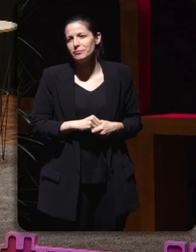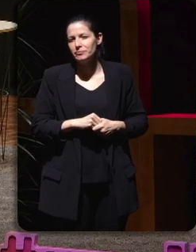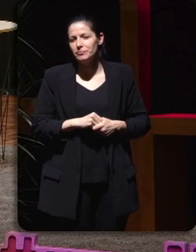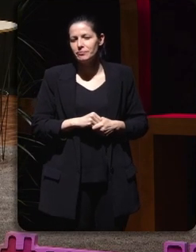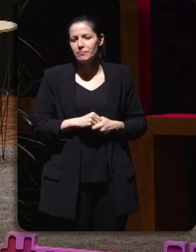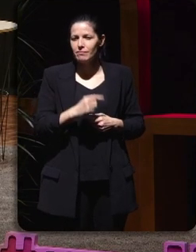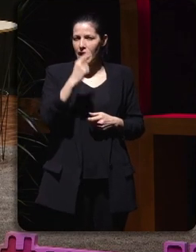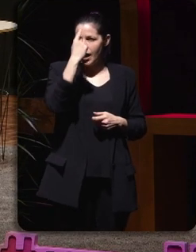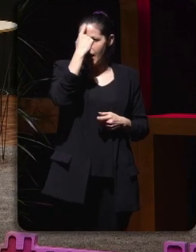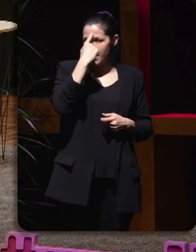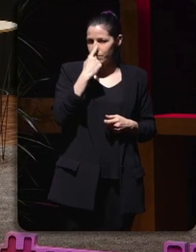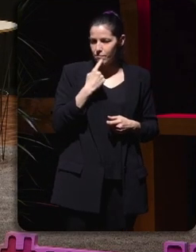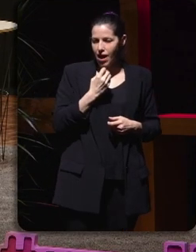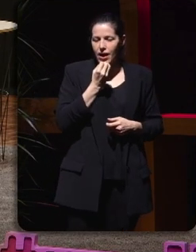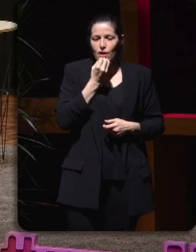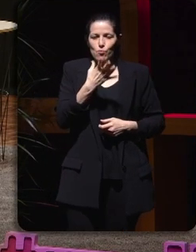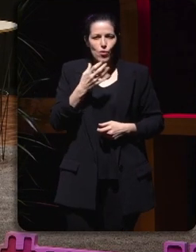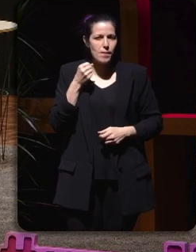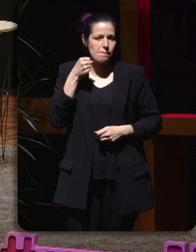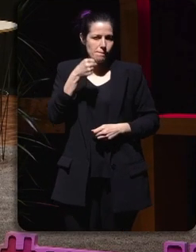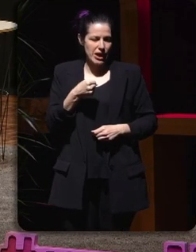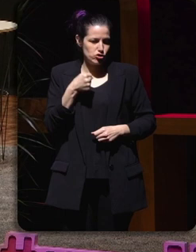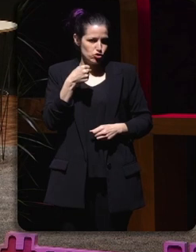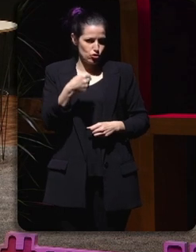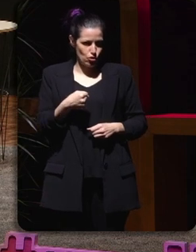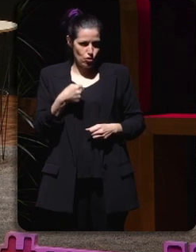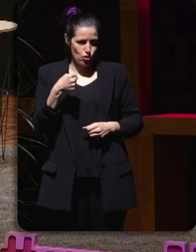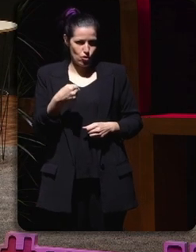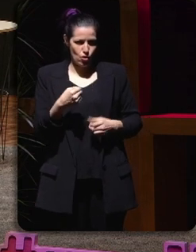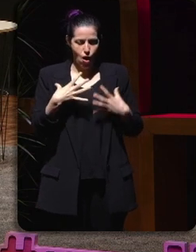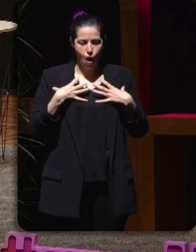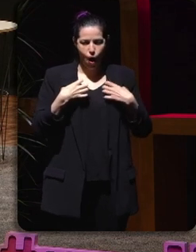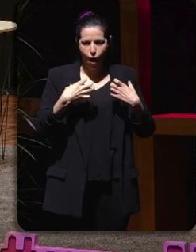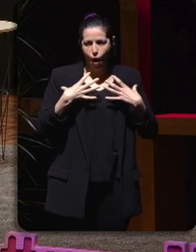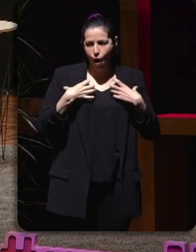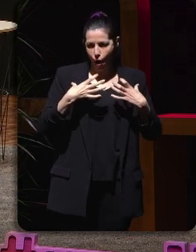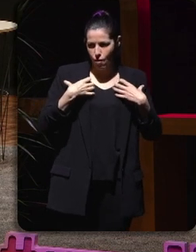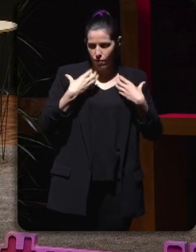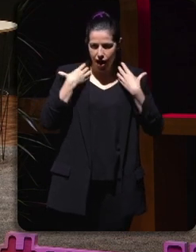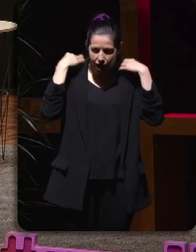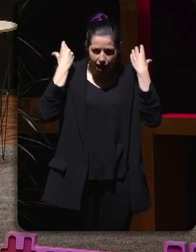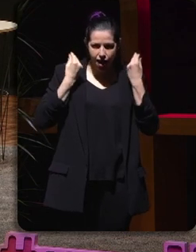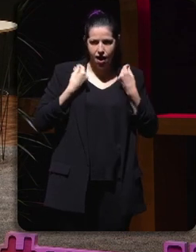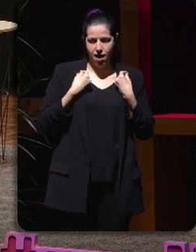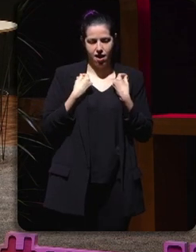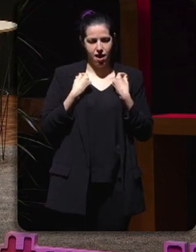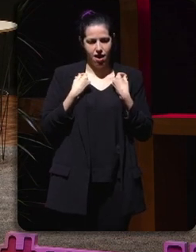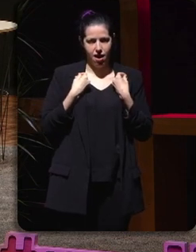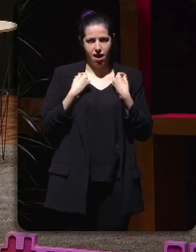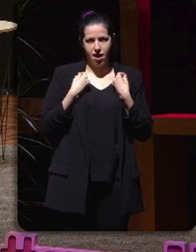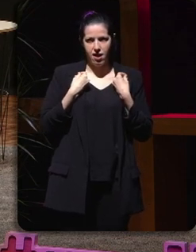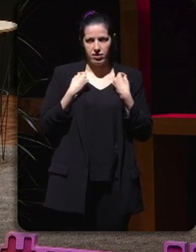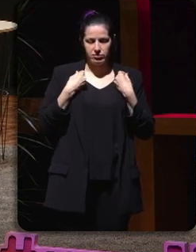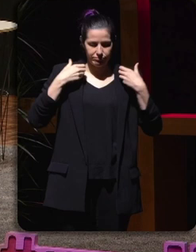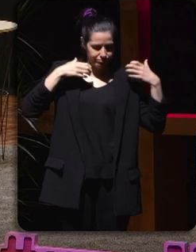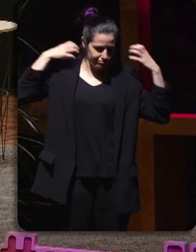imagen del buen pastor que va con una oveja que es como un cuello de piel viva va con la ovejita puesta así en el portal